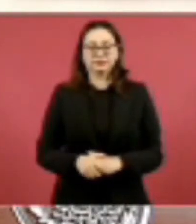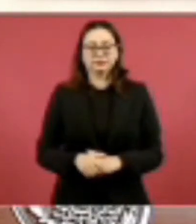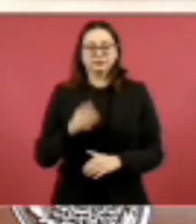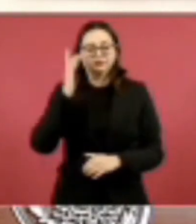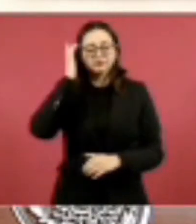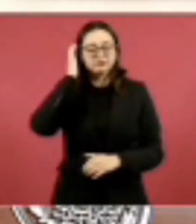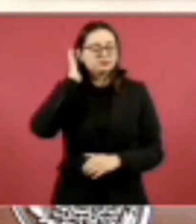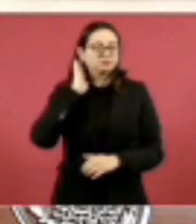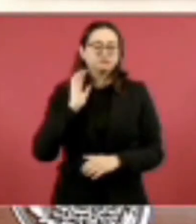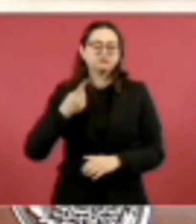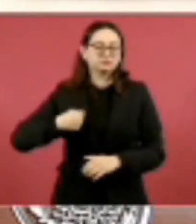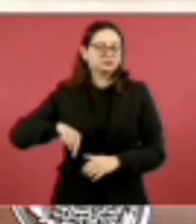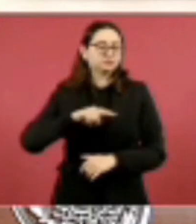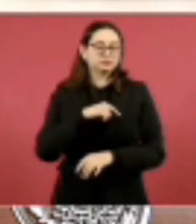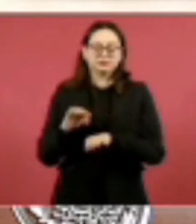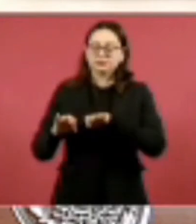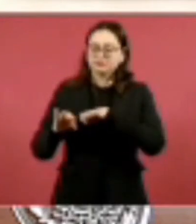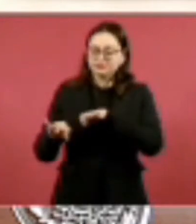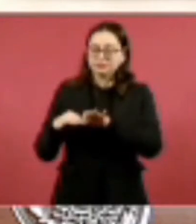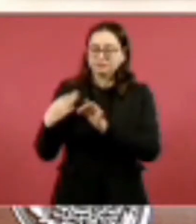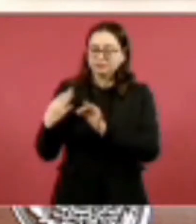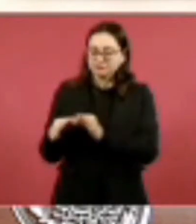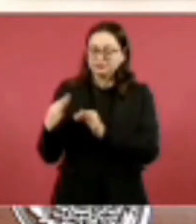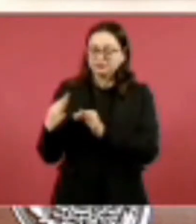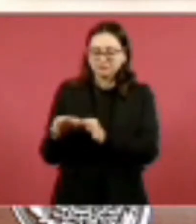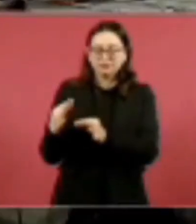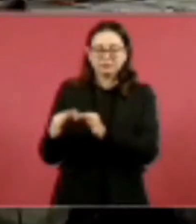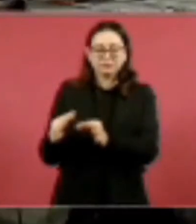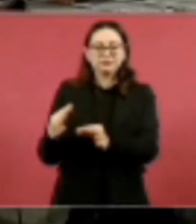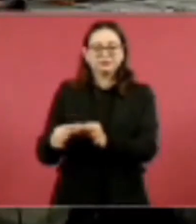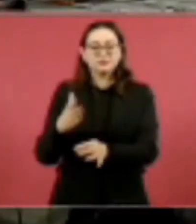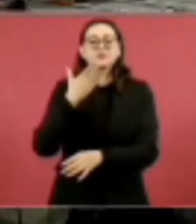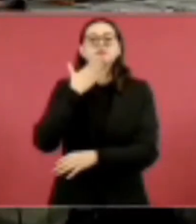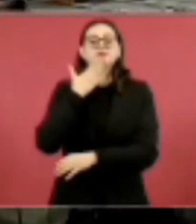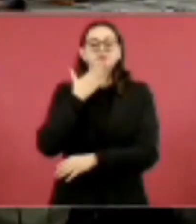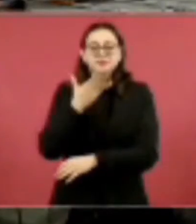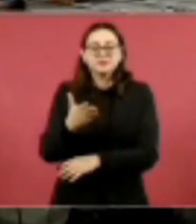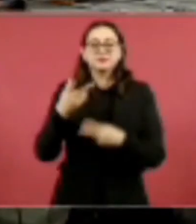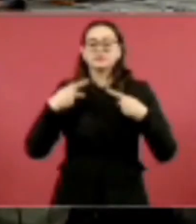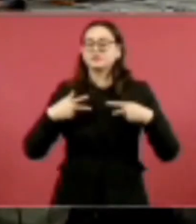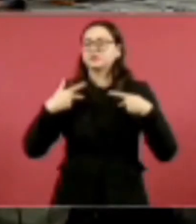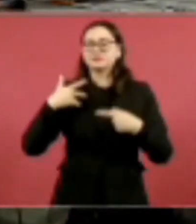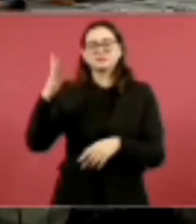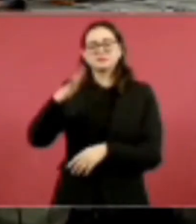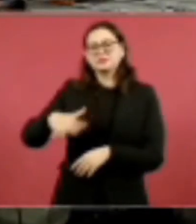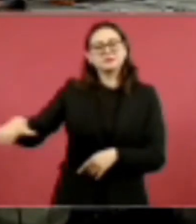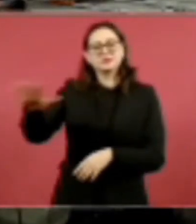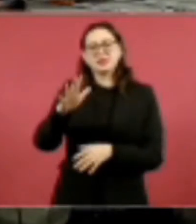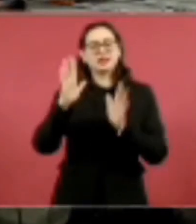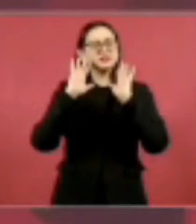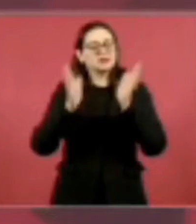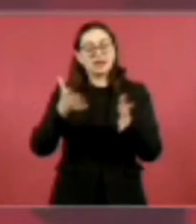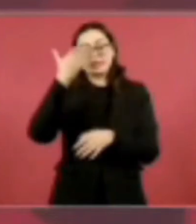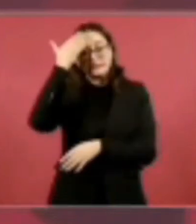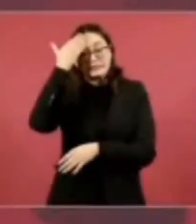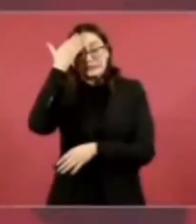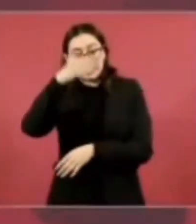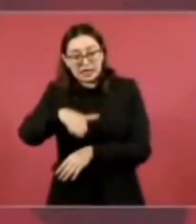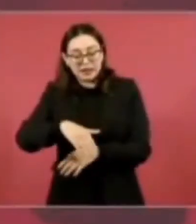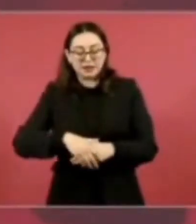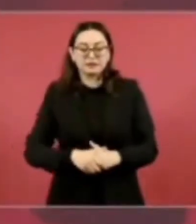vamos bien, vamos muy bien. Ya la gente está muy consciente. Miren, es que nos